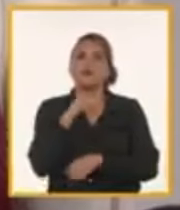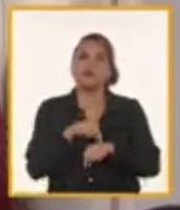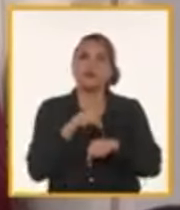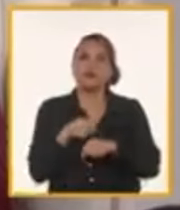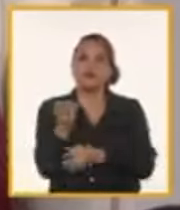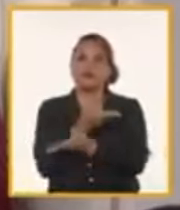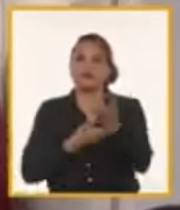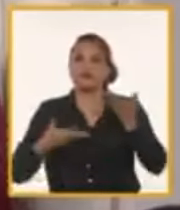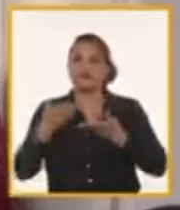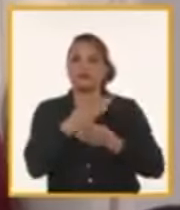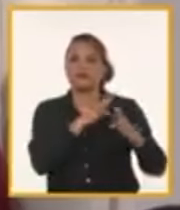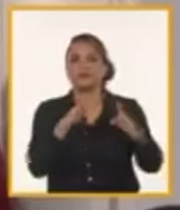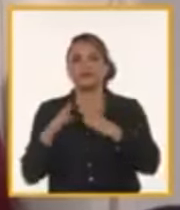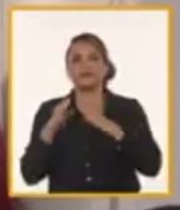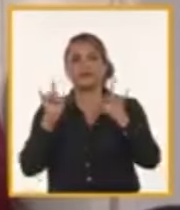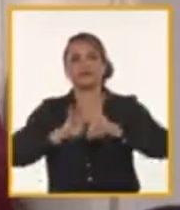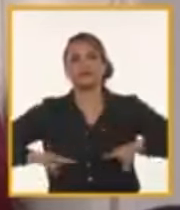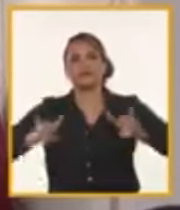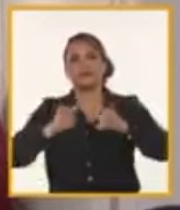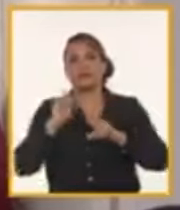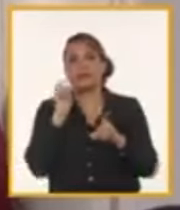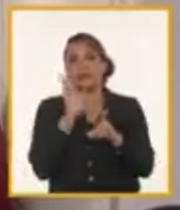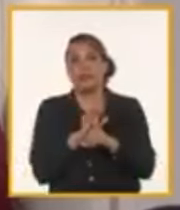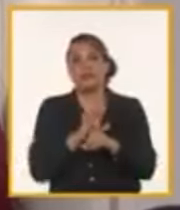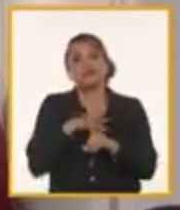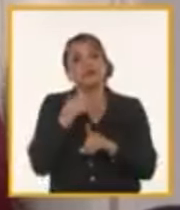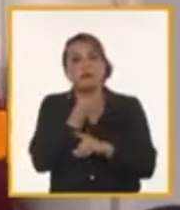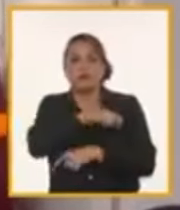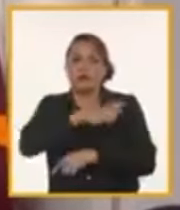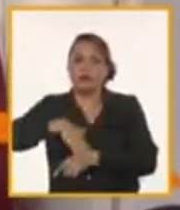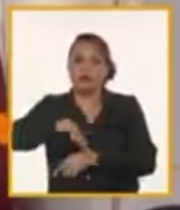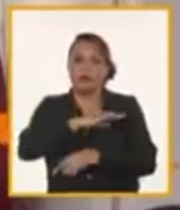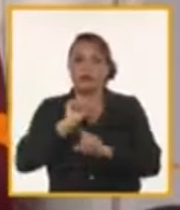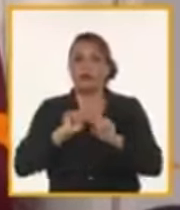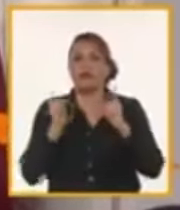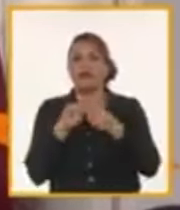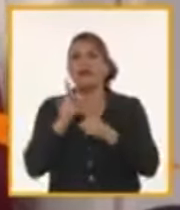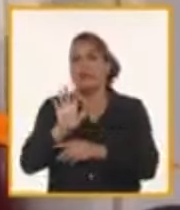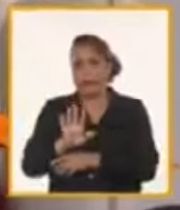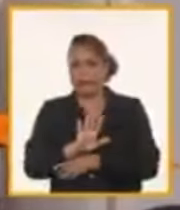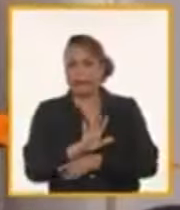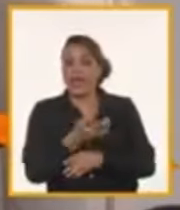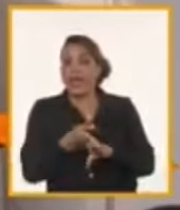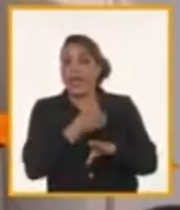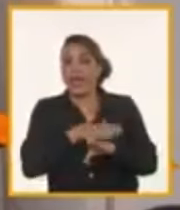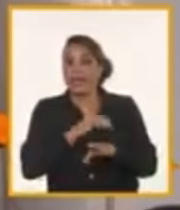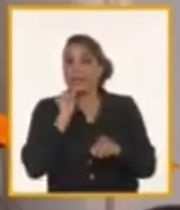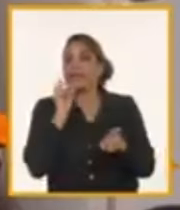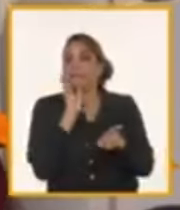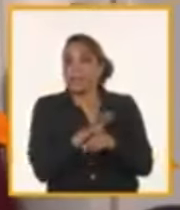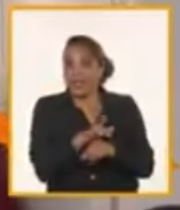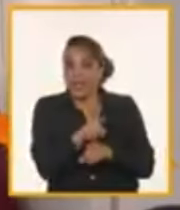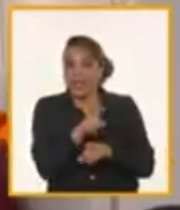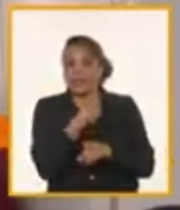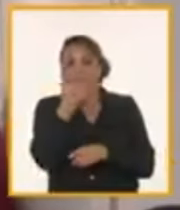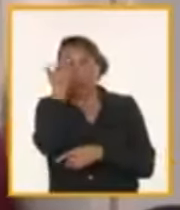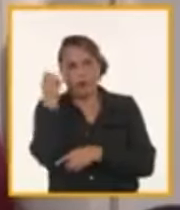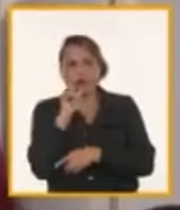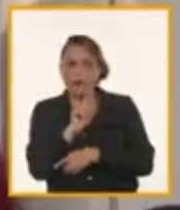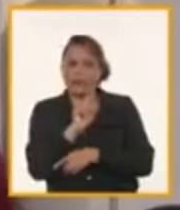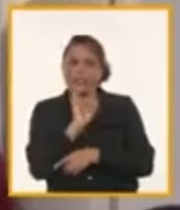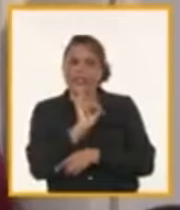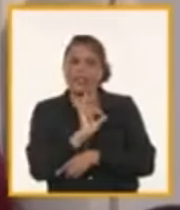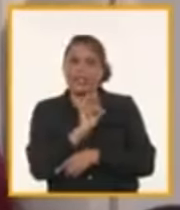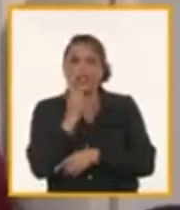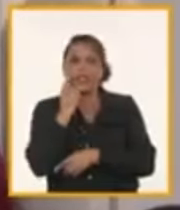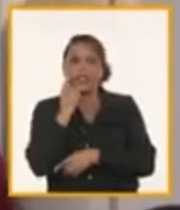con nuestra comunidad Universitaria en principio y bueno con la población de manera general antes antes de que empiece porque se me ha olvidado realmente lo han